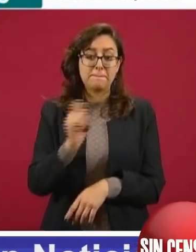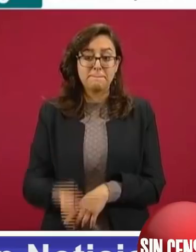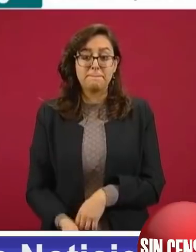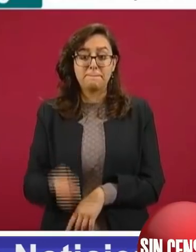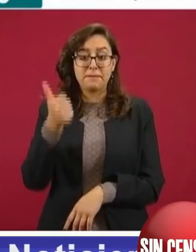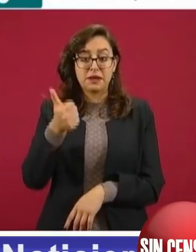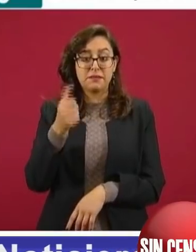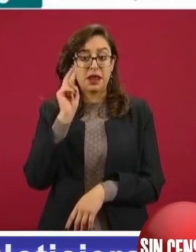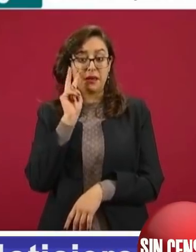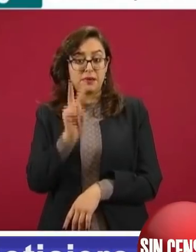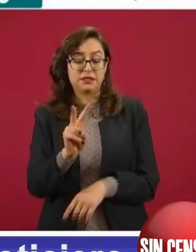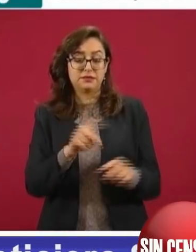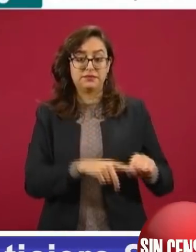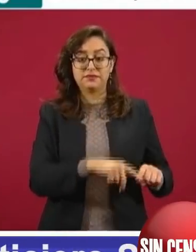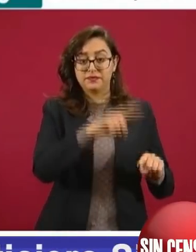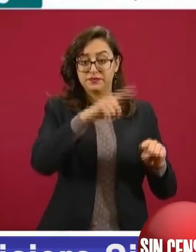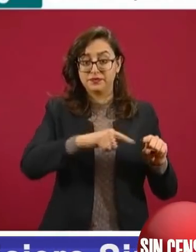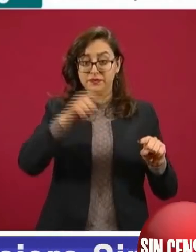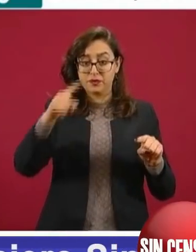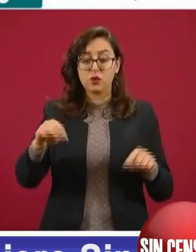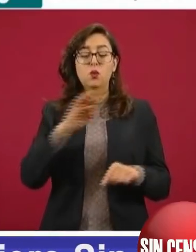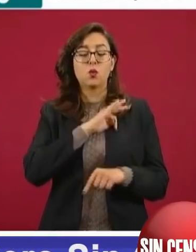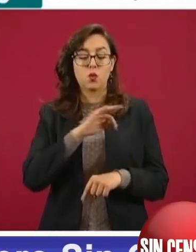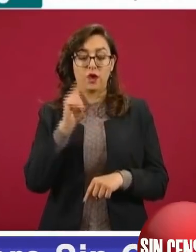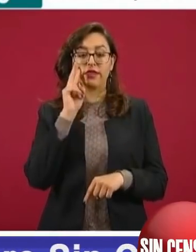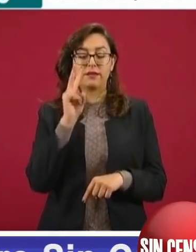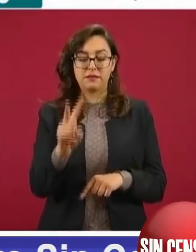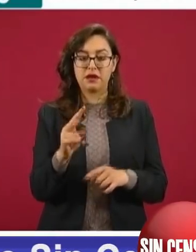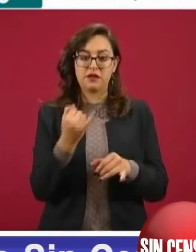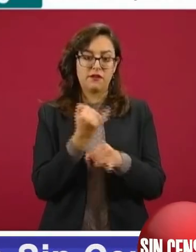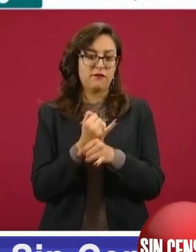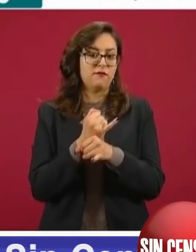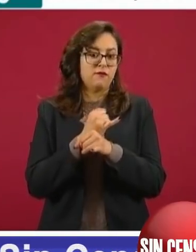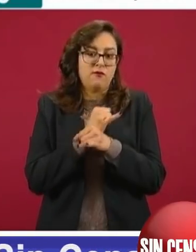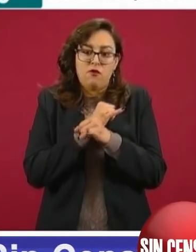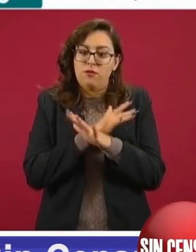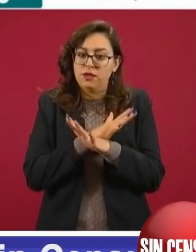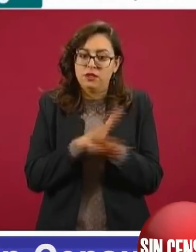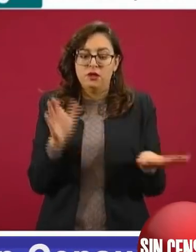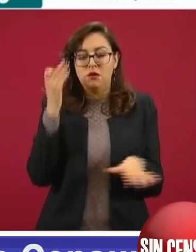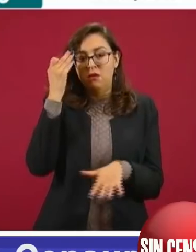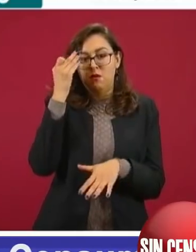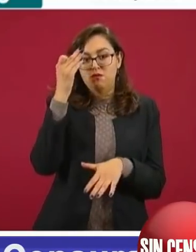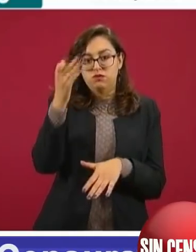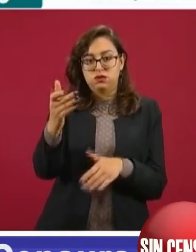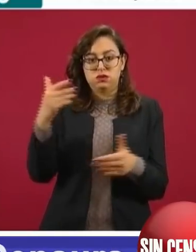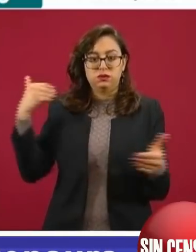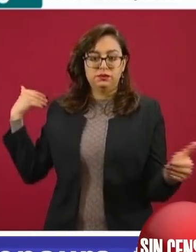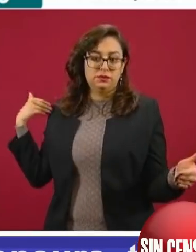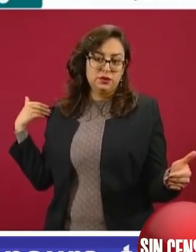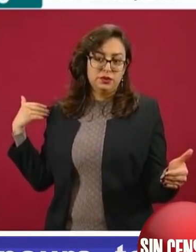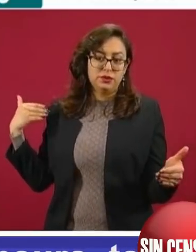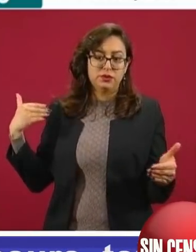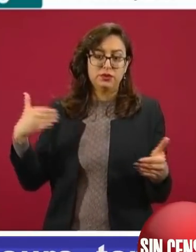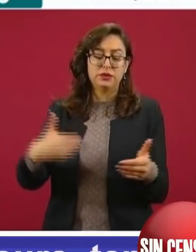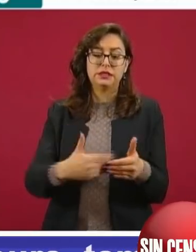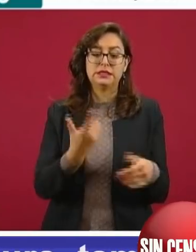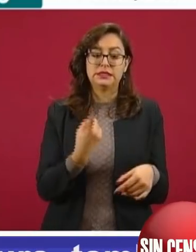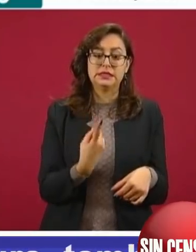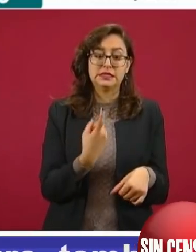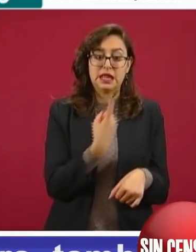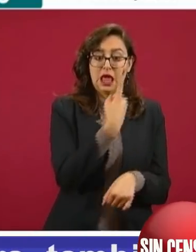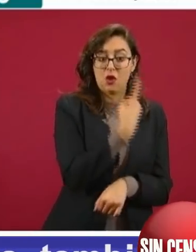a curvas epidémicas, esta es una representación gráfica de lo que ocurre a lo largo del tiempo, medido aquí en semanas de la 1 a la